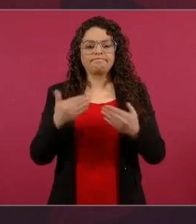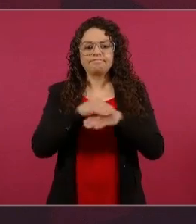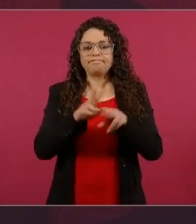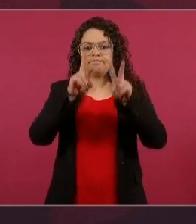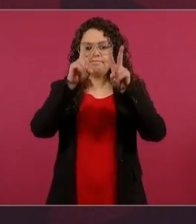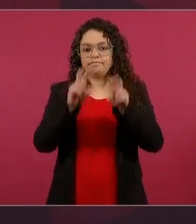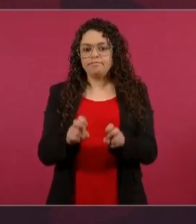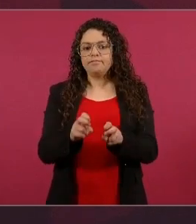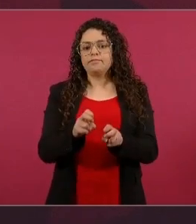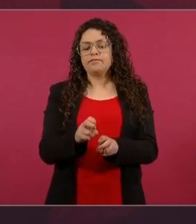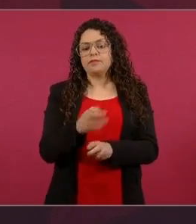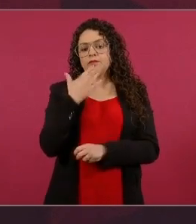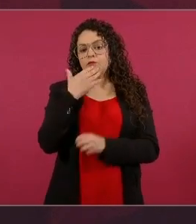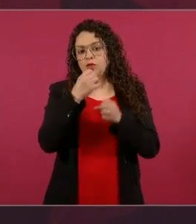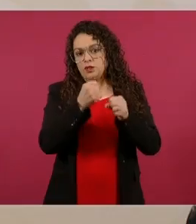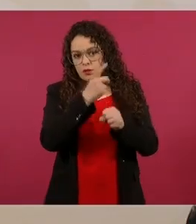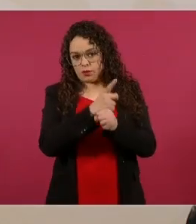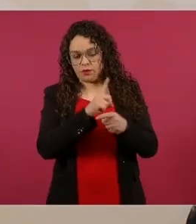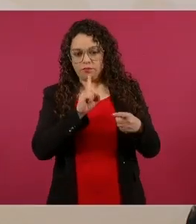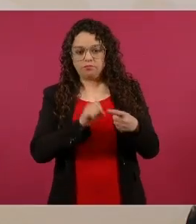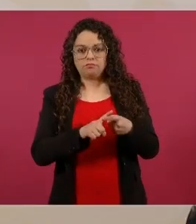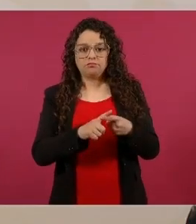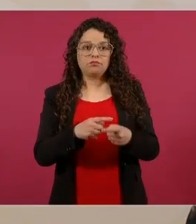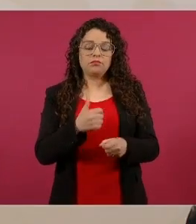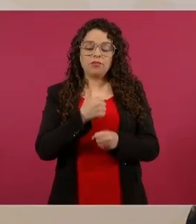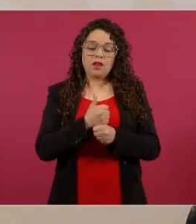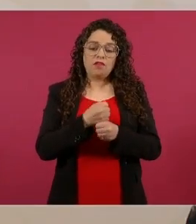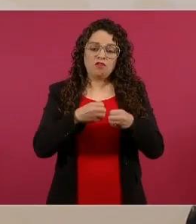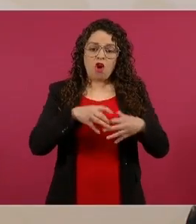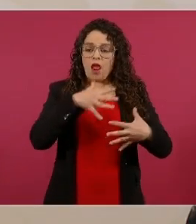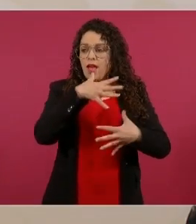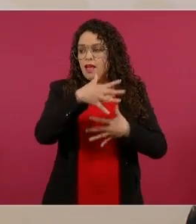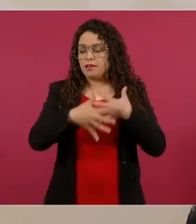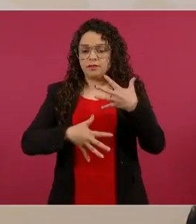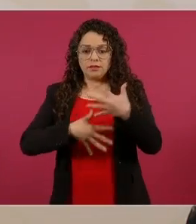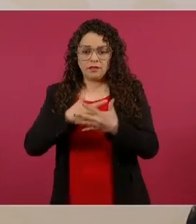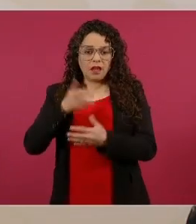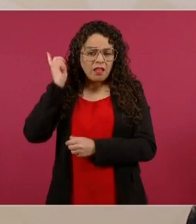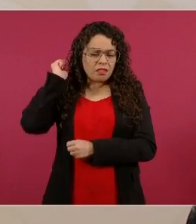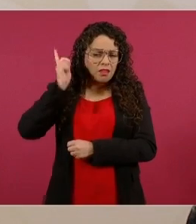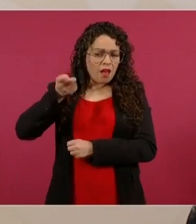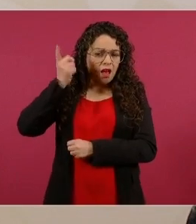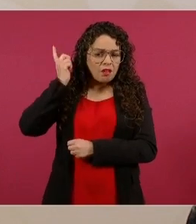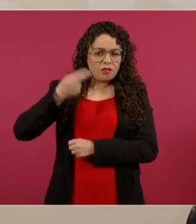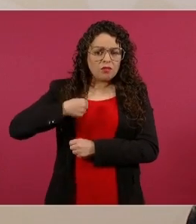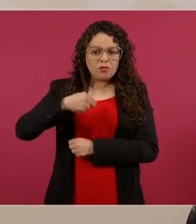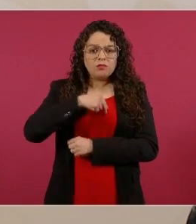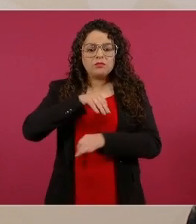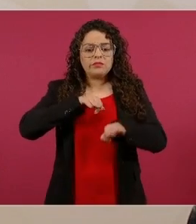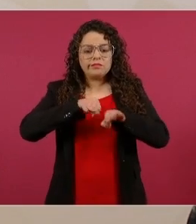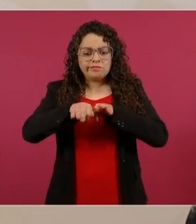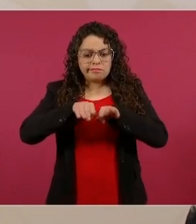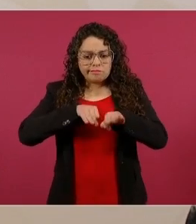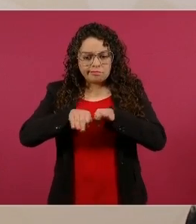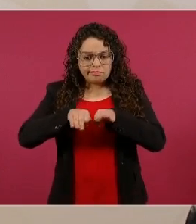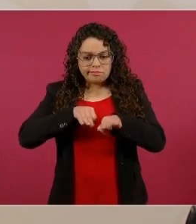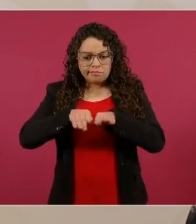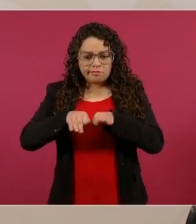violencia todos los días y en Sonora estamos